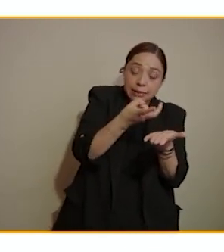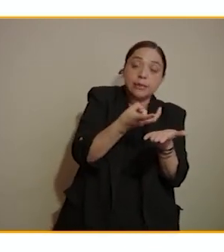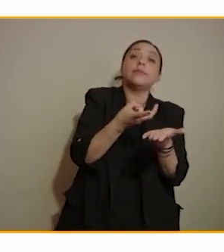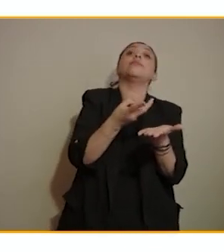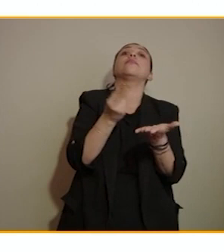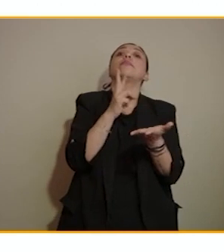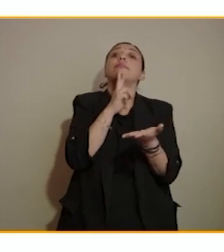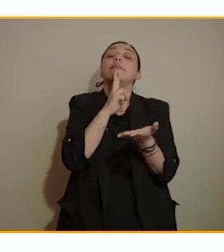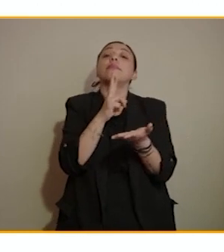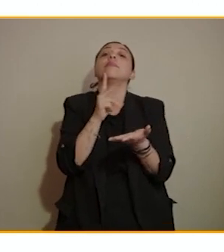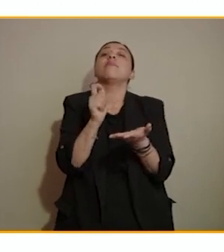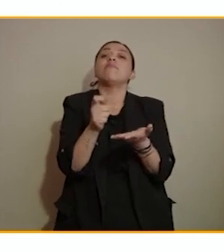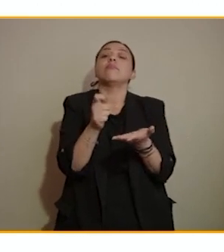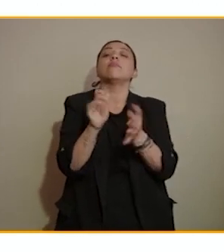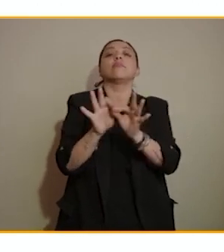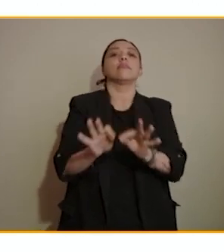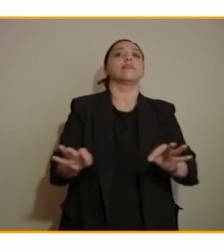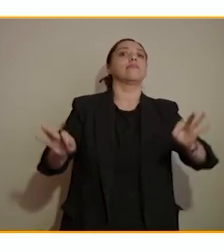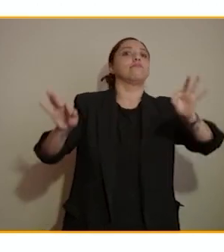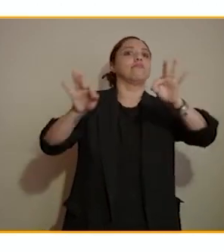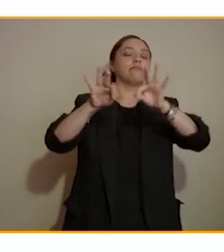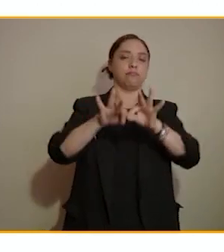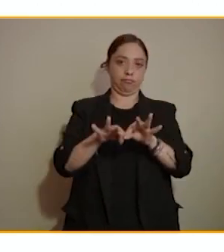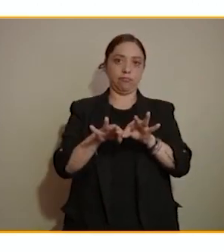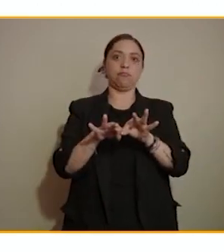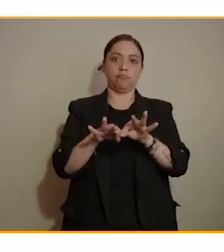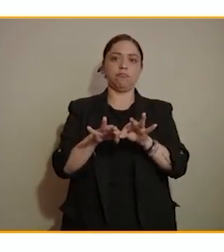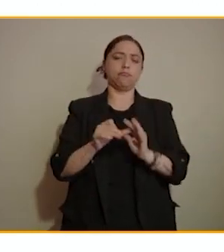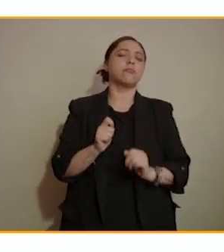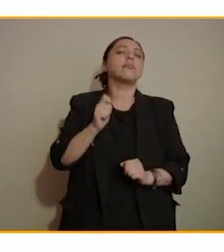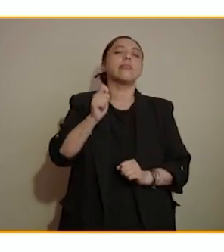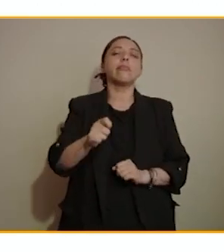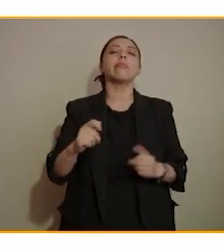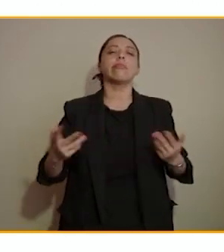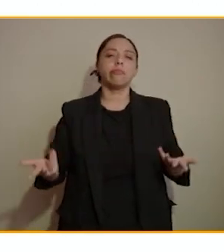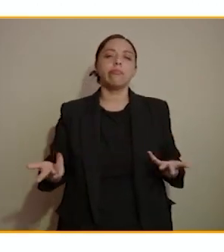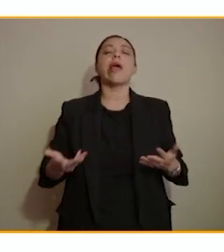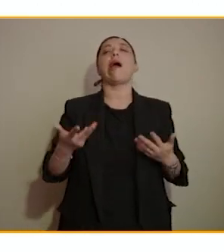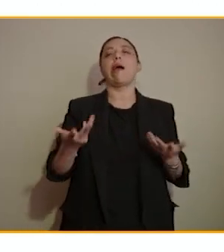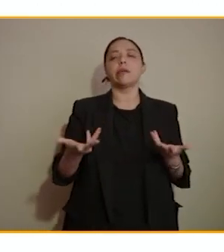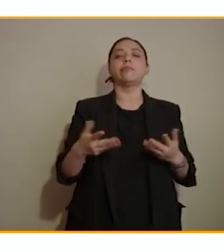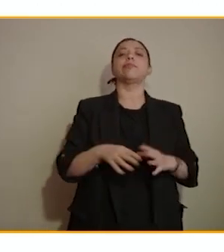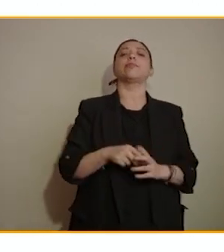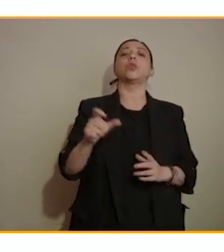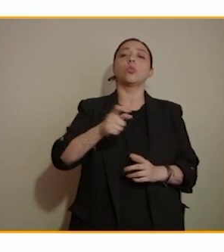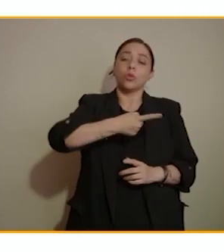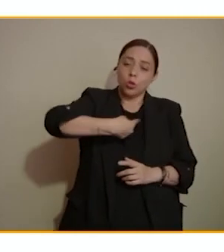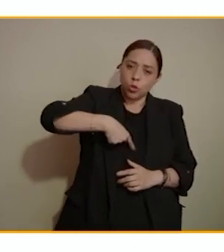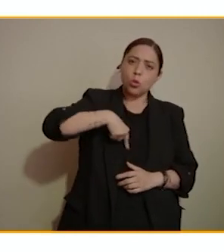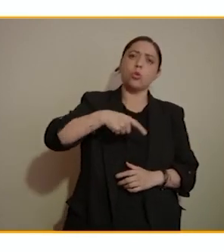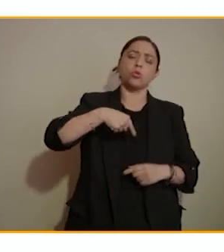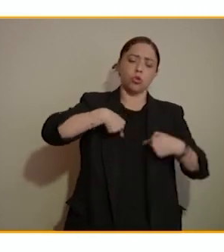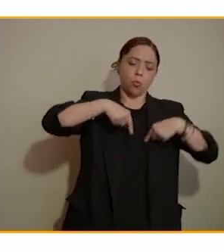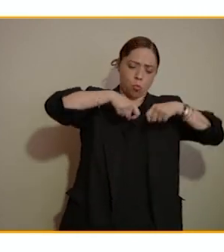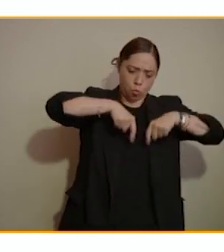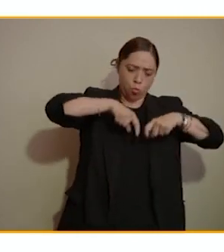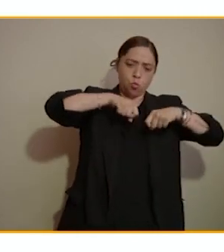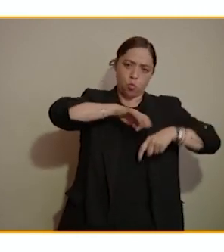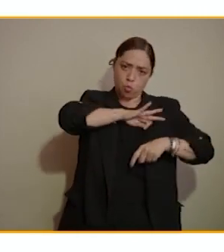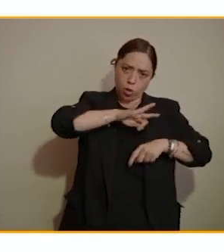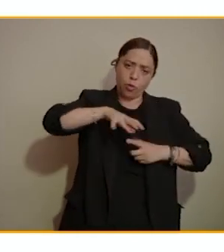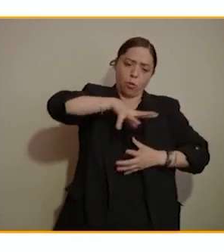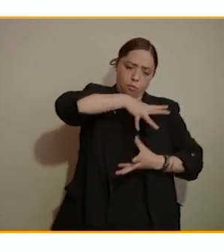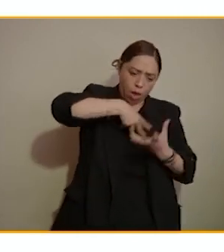factor fundamental. Esto quiere decir que mientras más sostenible sea este valor